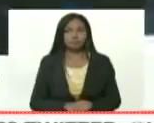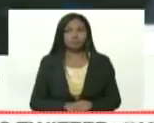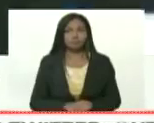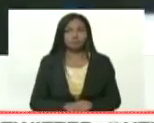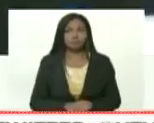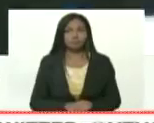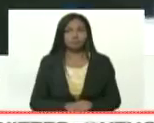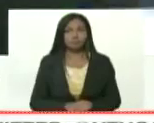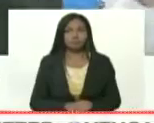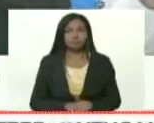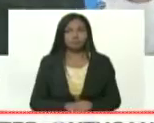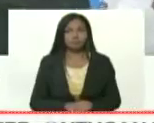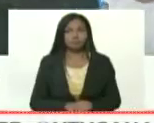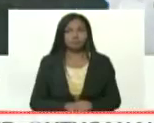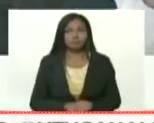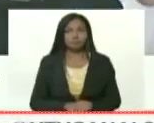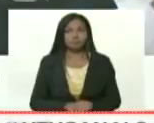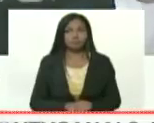Ok.